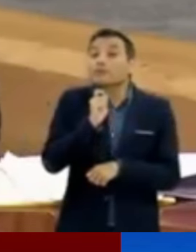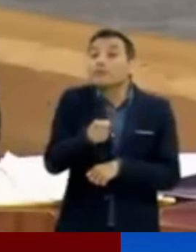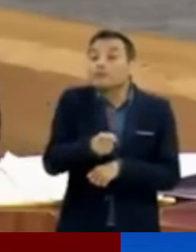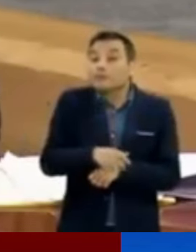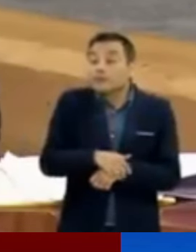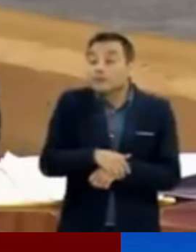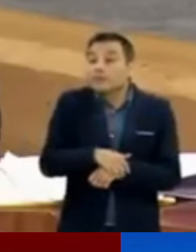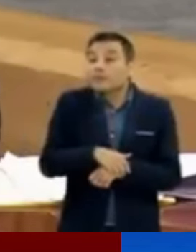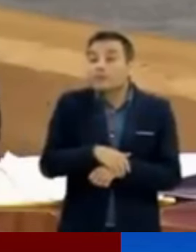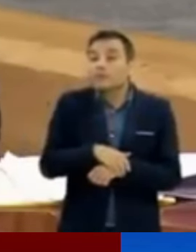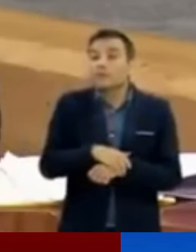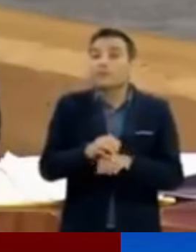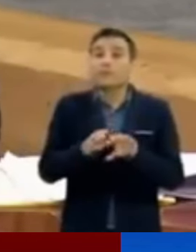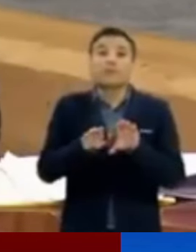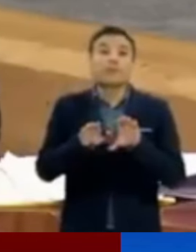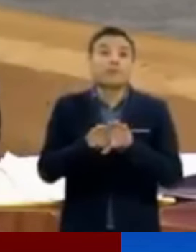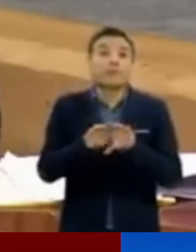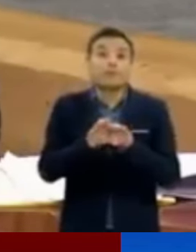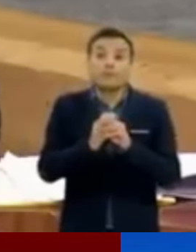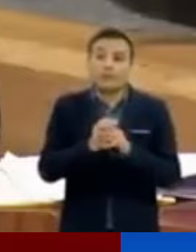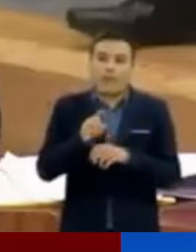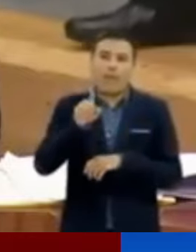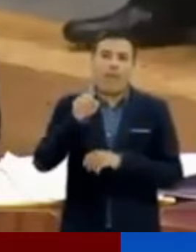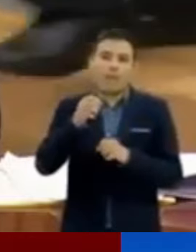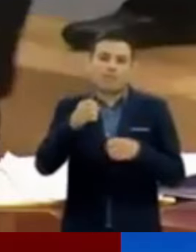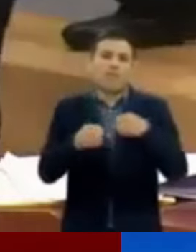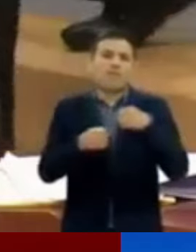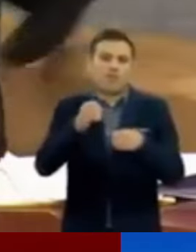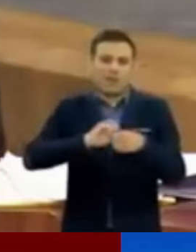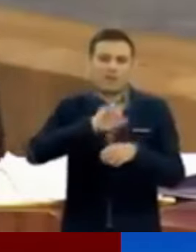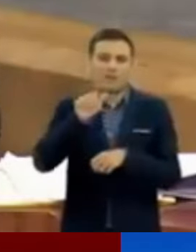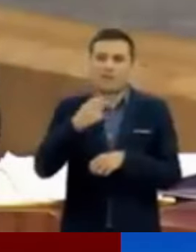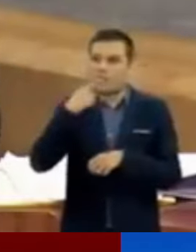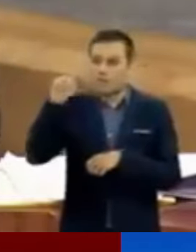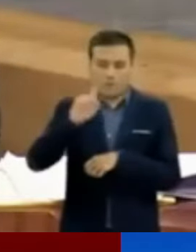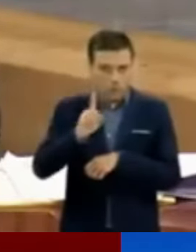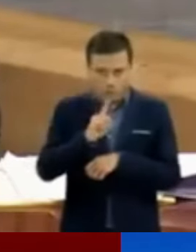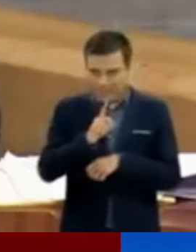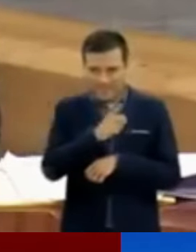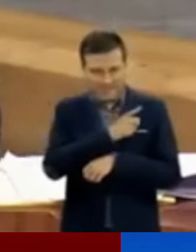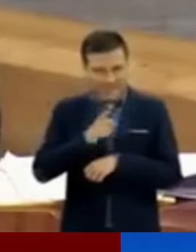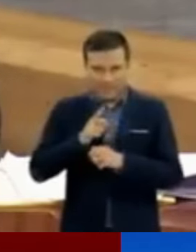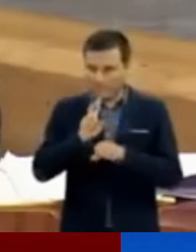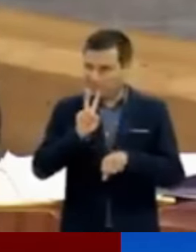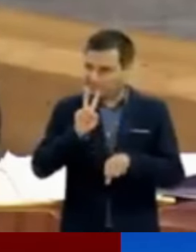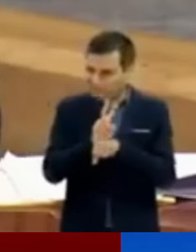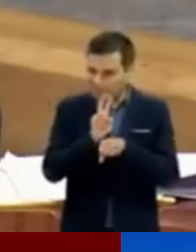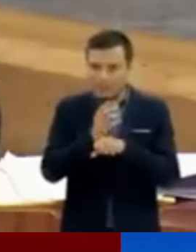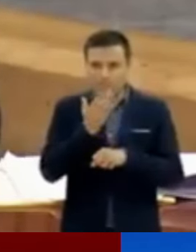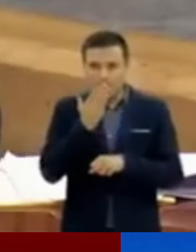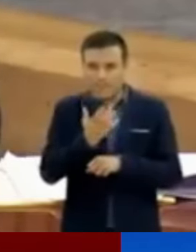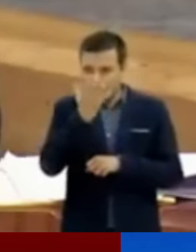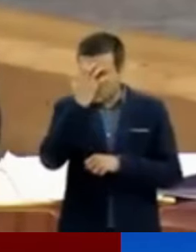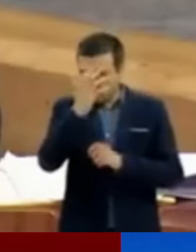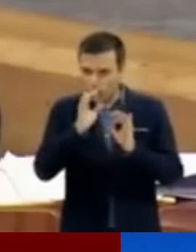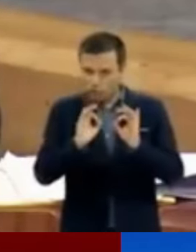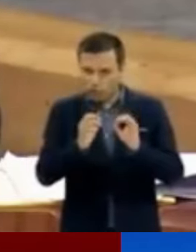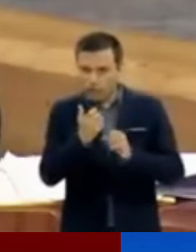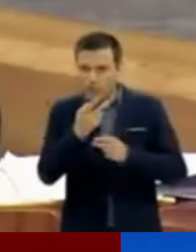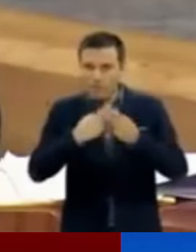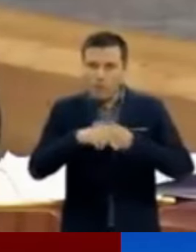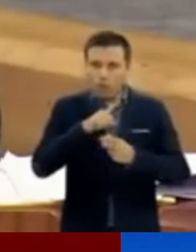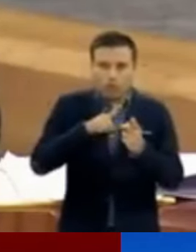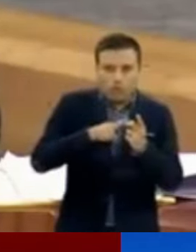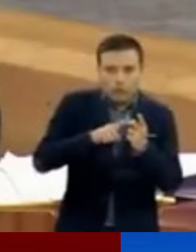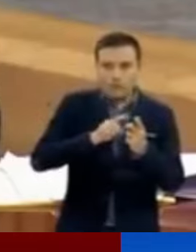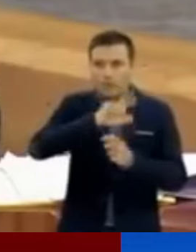deben corregir y pueden corregir únicamente los tribunales, sino que existe un seguimiento real y serio respecto del origen y destino de